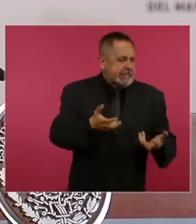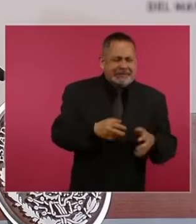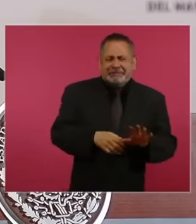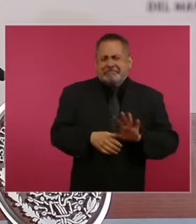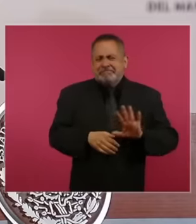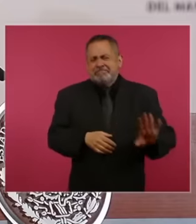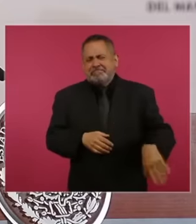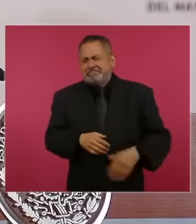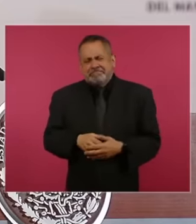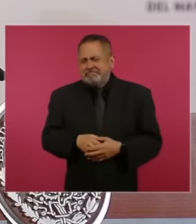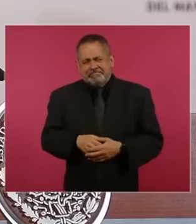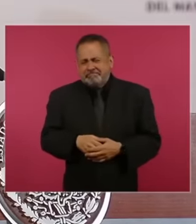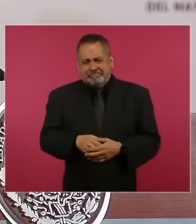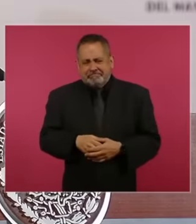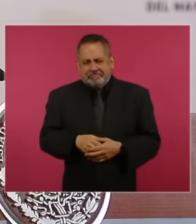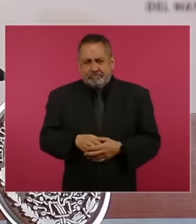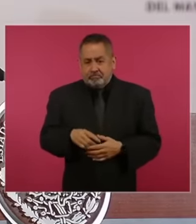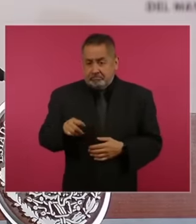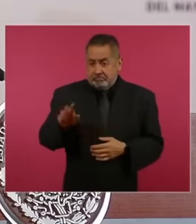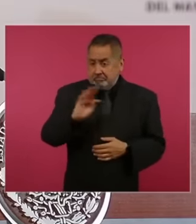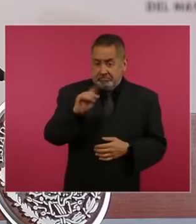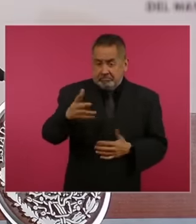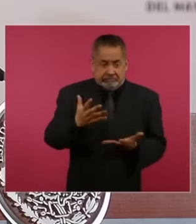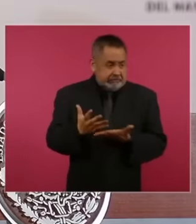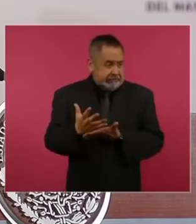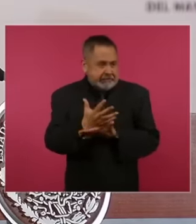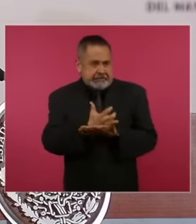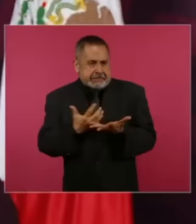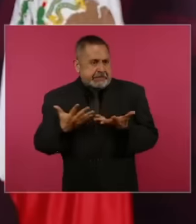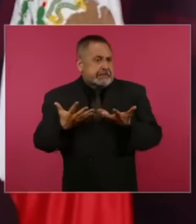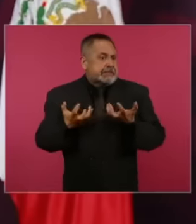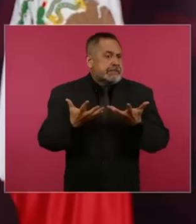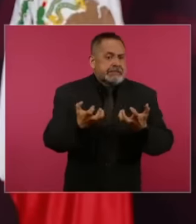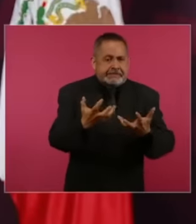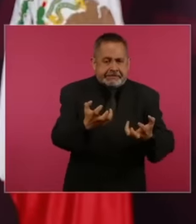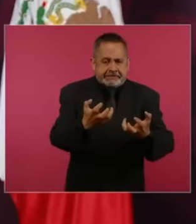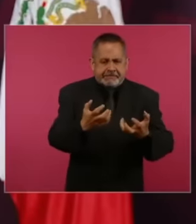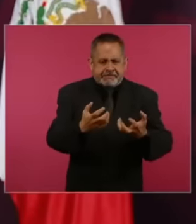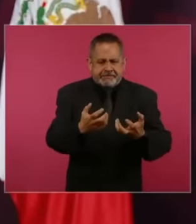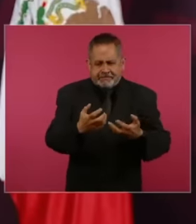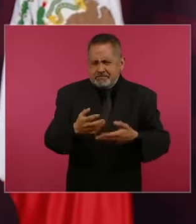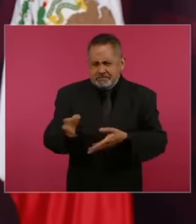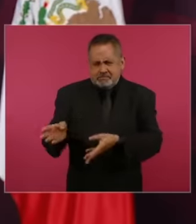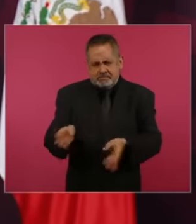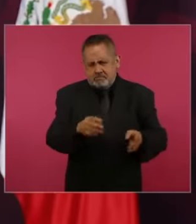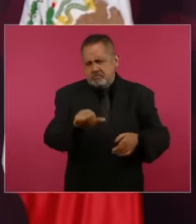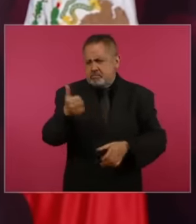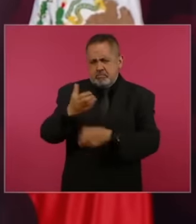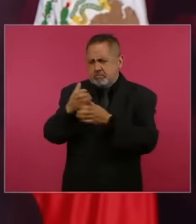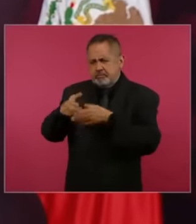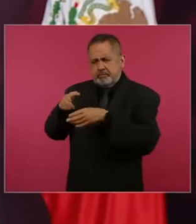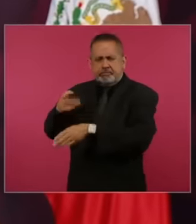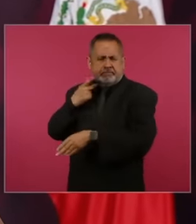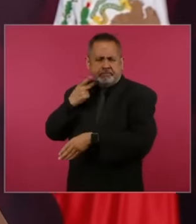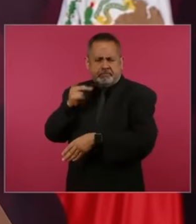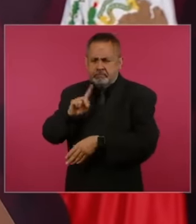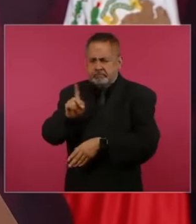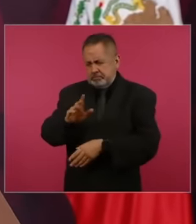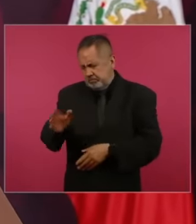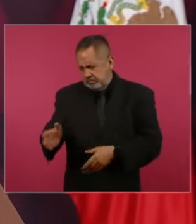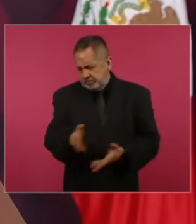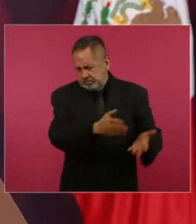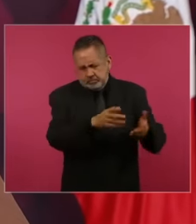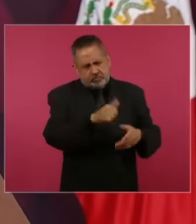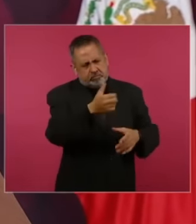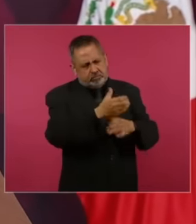El que es ambicioso, pues que se dedique a otra cosa. O sea,